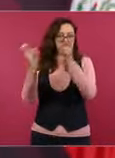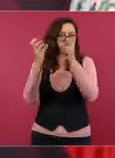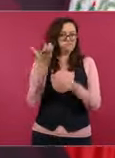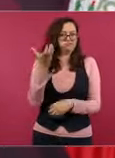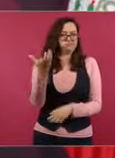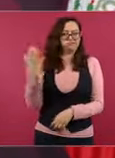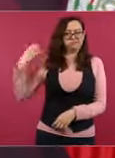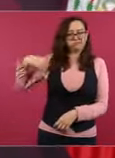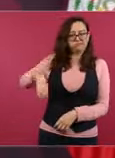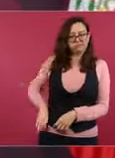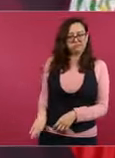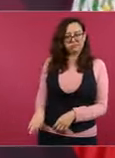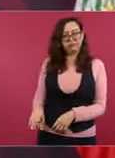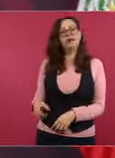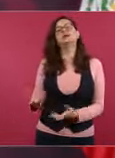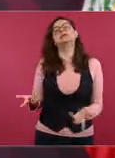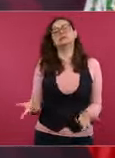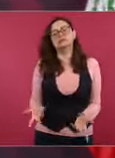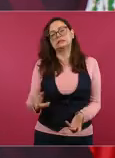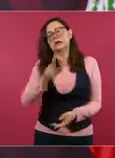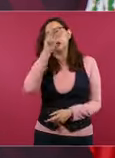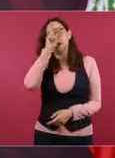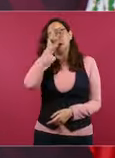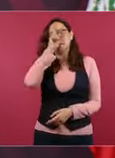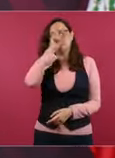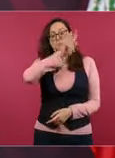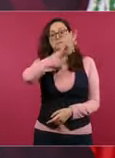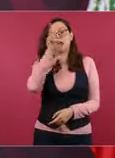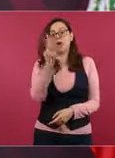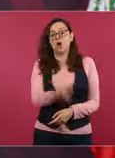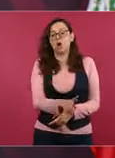porque es la zona del lago.